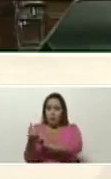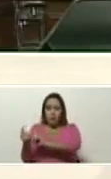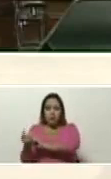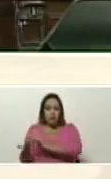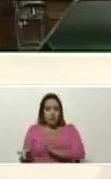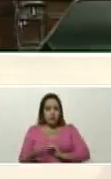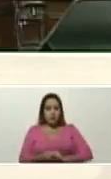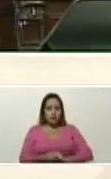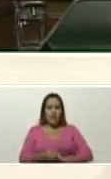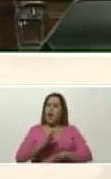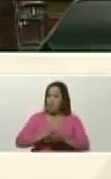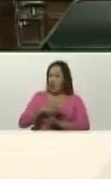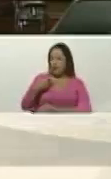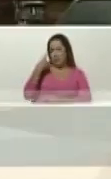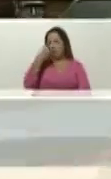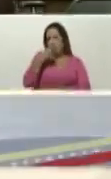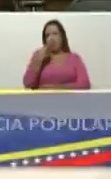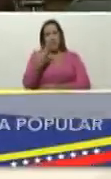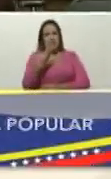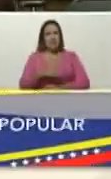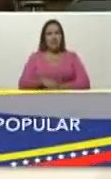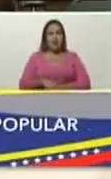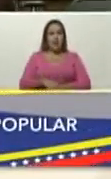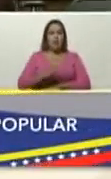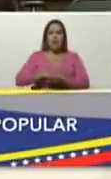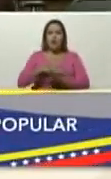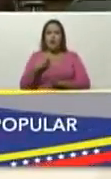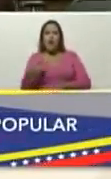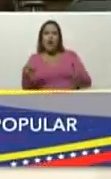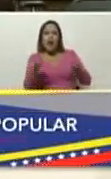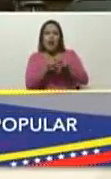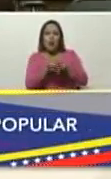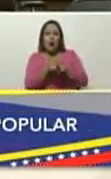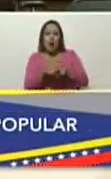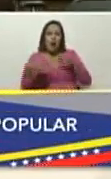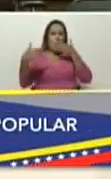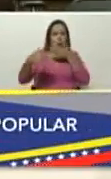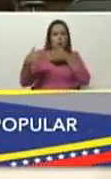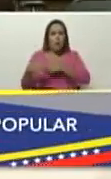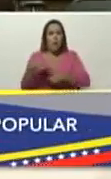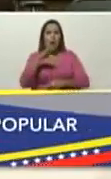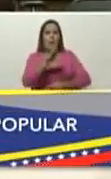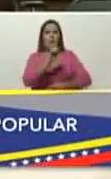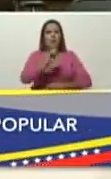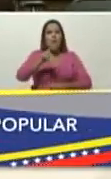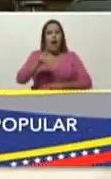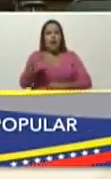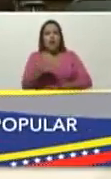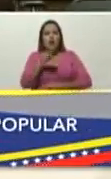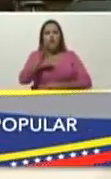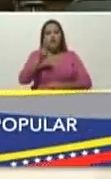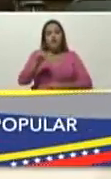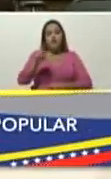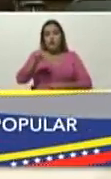Porque yo soy chévere, porque soy bonito, porque me parezco a Bad Bunny. Yo no me parezco a Bad Bunny, aunque canto mejor que